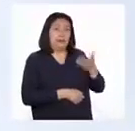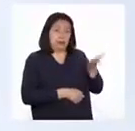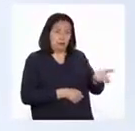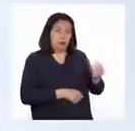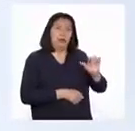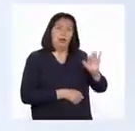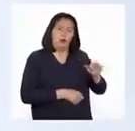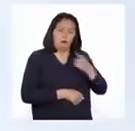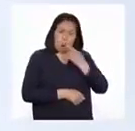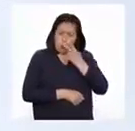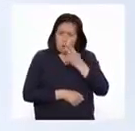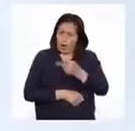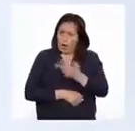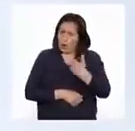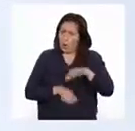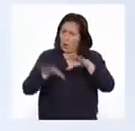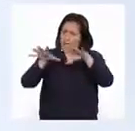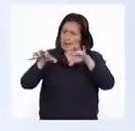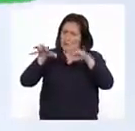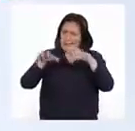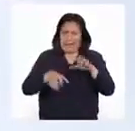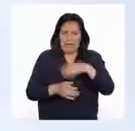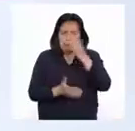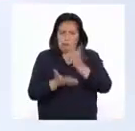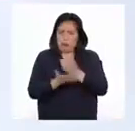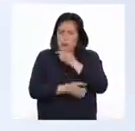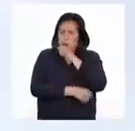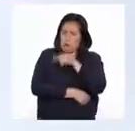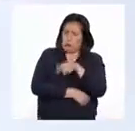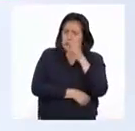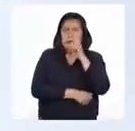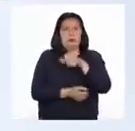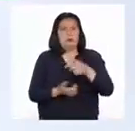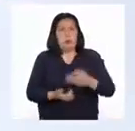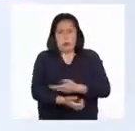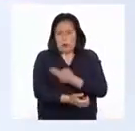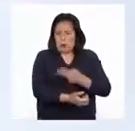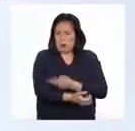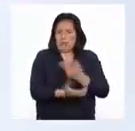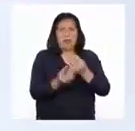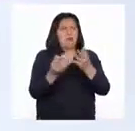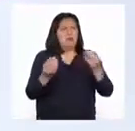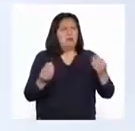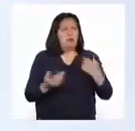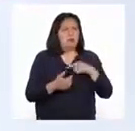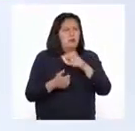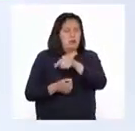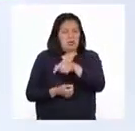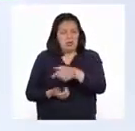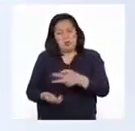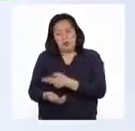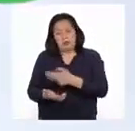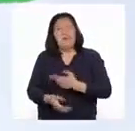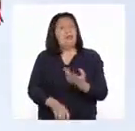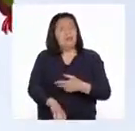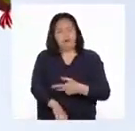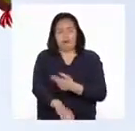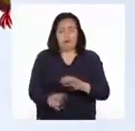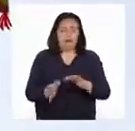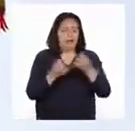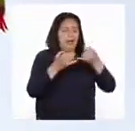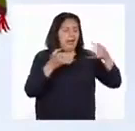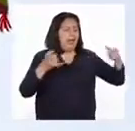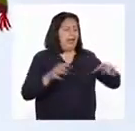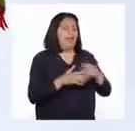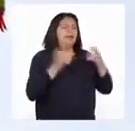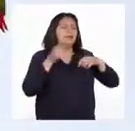se dio cuenta de los problemas que generan las heladas. Ella tiene muchas ovejitas y usualmente obtiene de ellas la lana para hacer